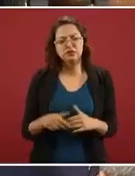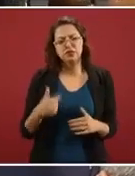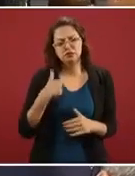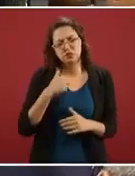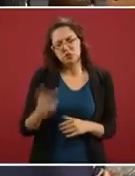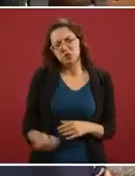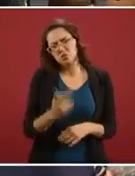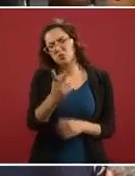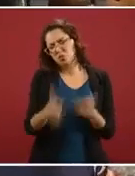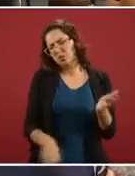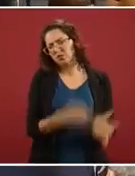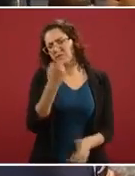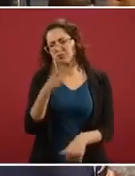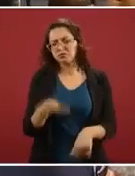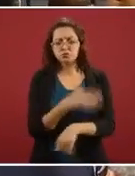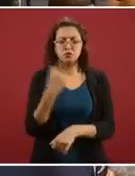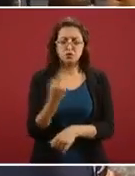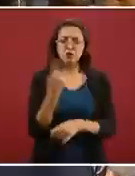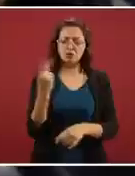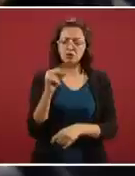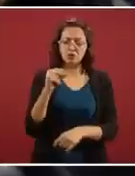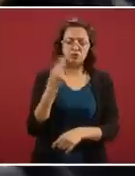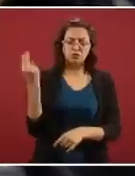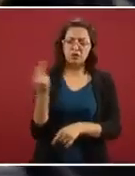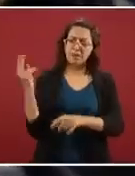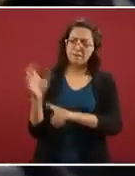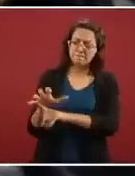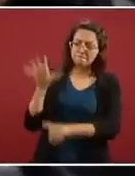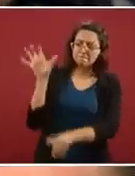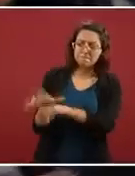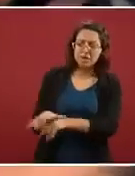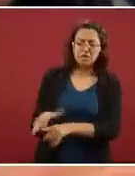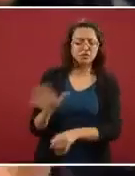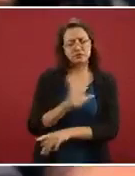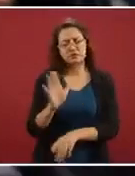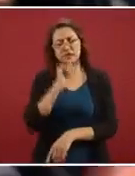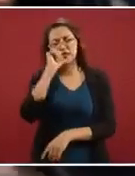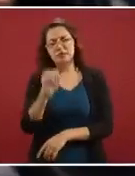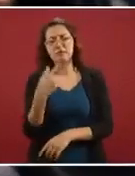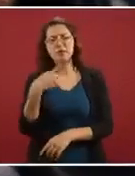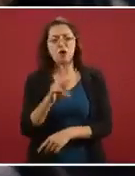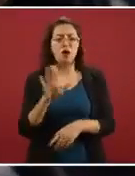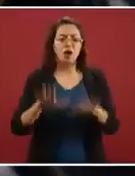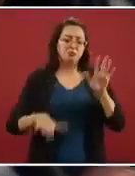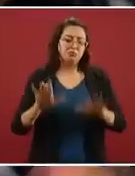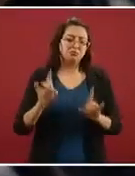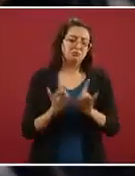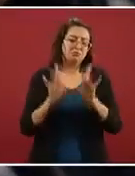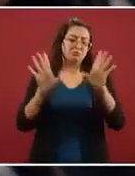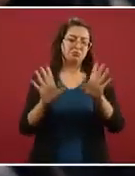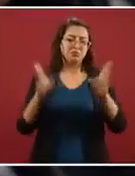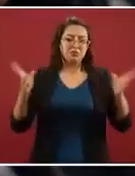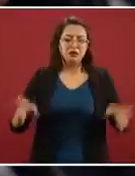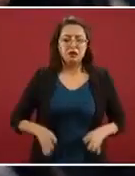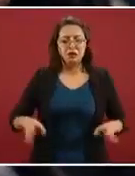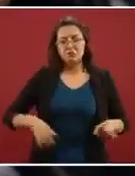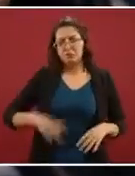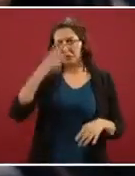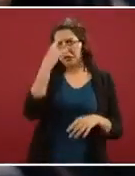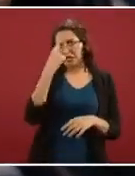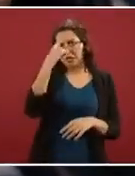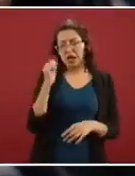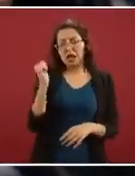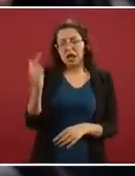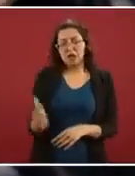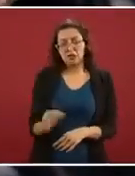para, sí, como usted dijo, no linchar, ¿no? En muchas ocasiones hay comportamientos que son patologías o manías, por eso se lo